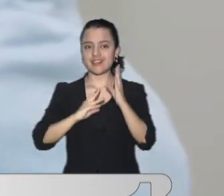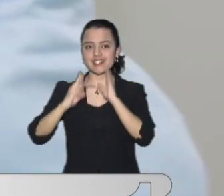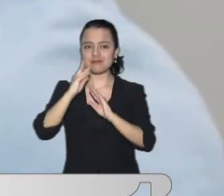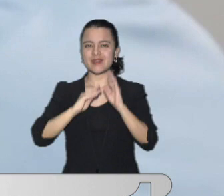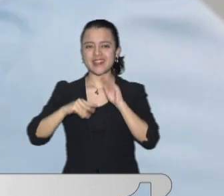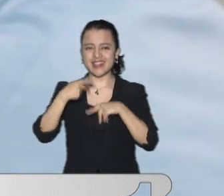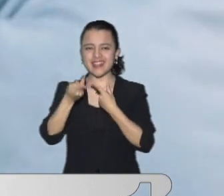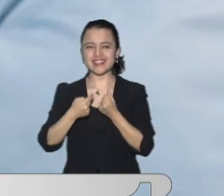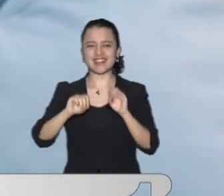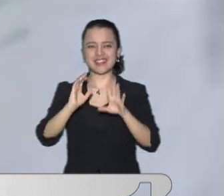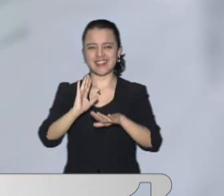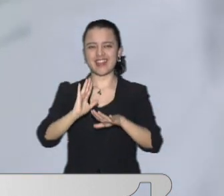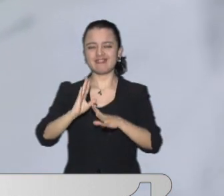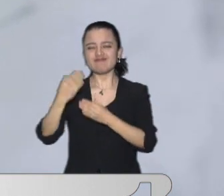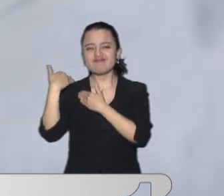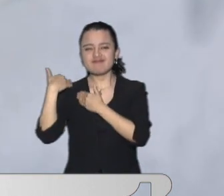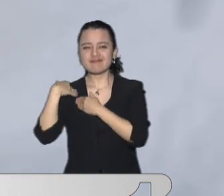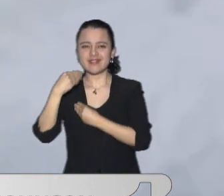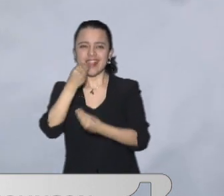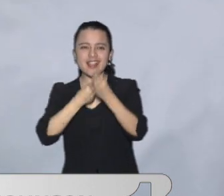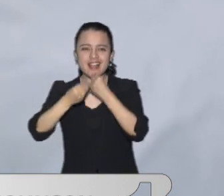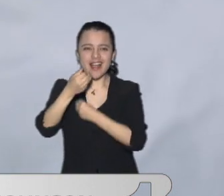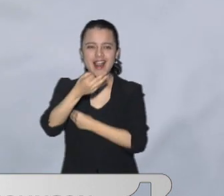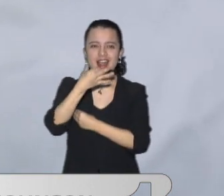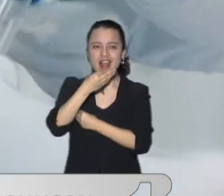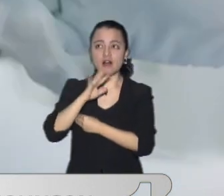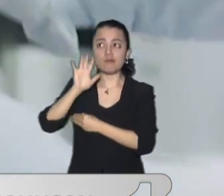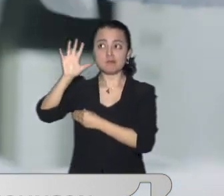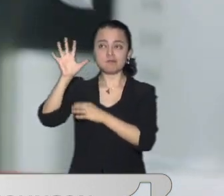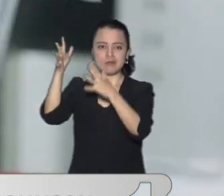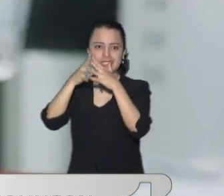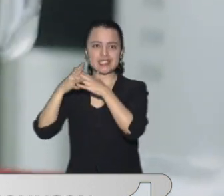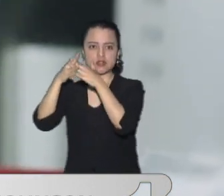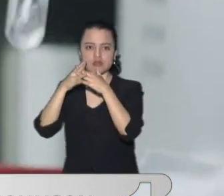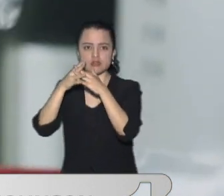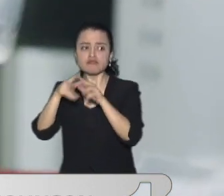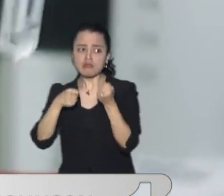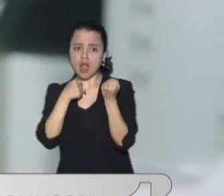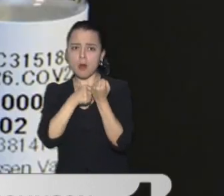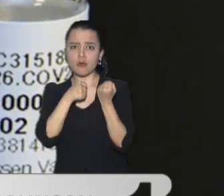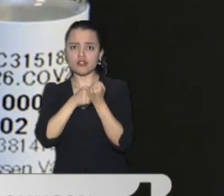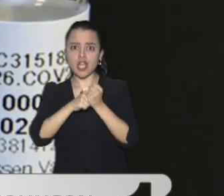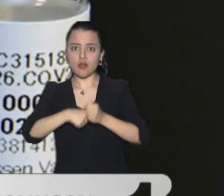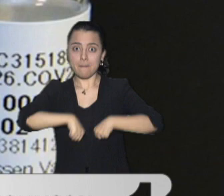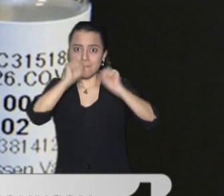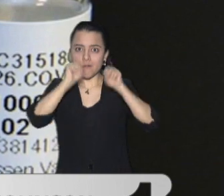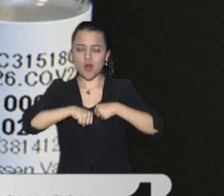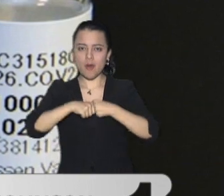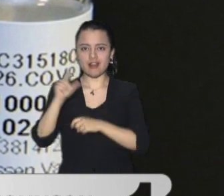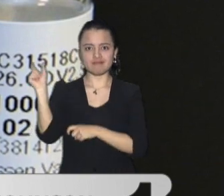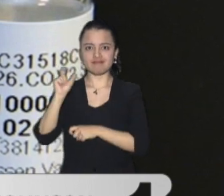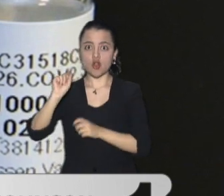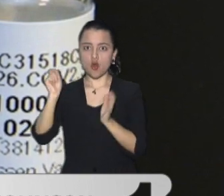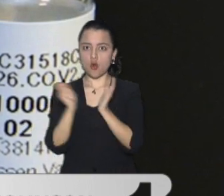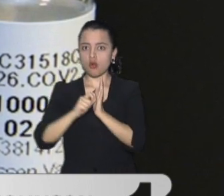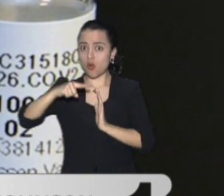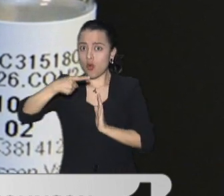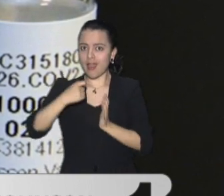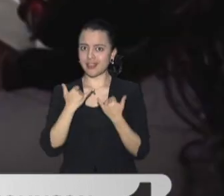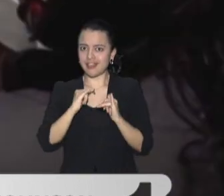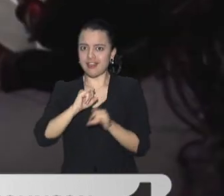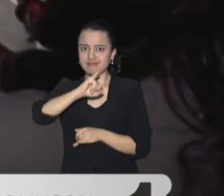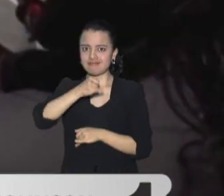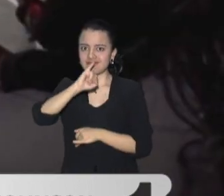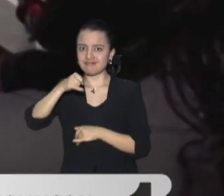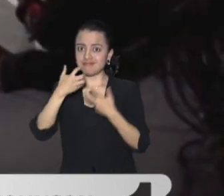de Alimentos y Medicamentos de Estados Unidos respaldaron la vacuna de una sola dosis de Johnson & Johnson al considerar que